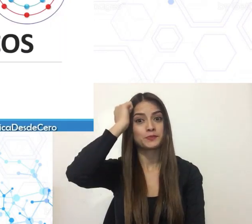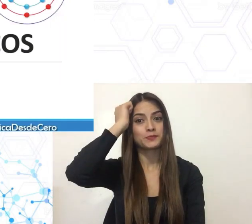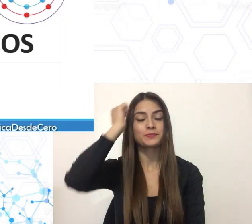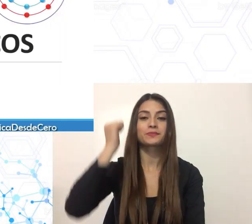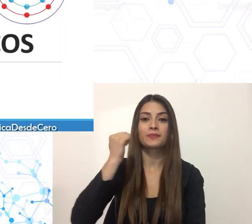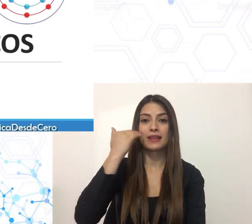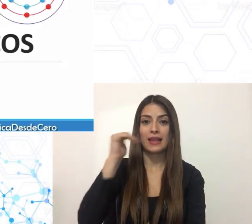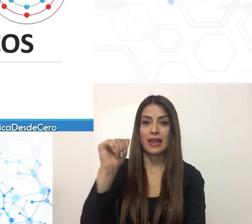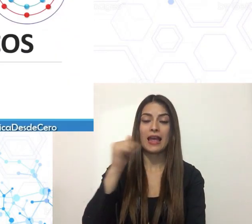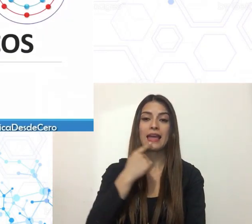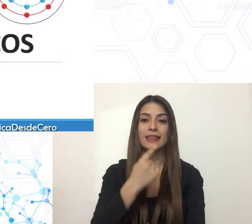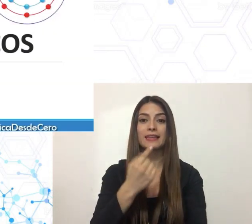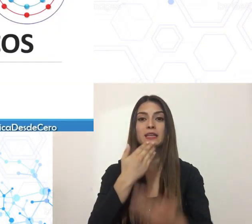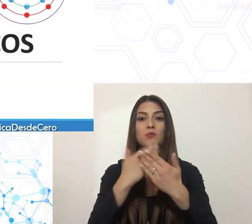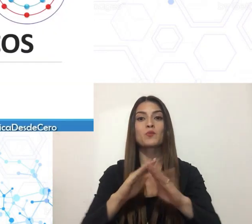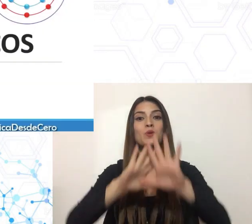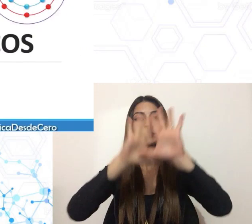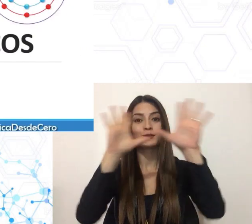muy buen día,